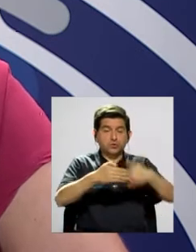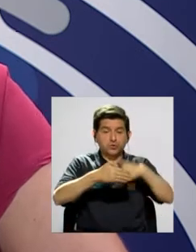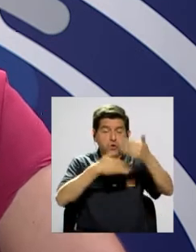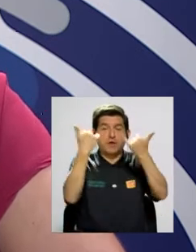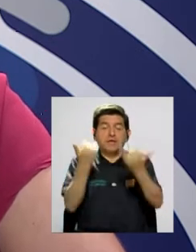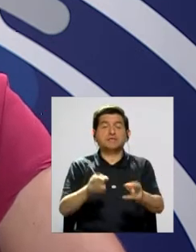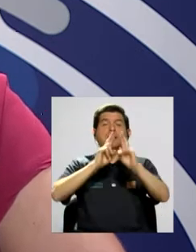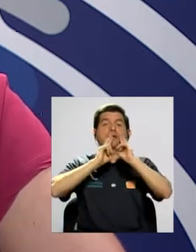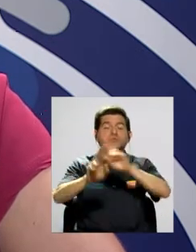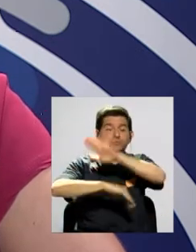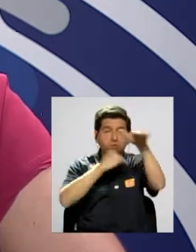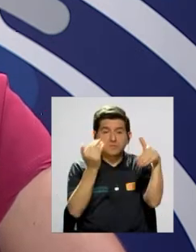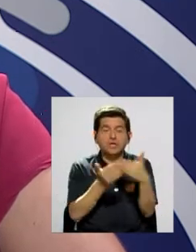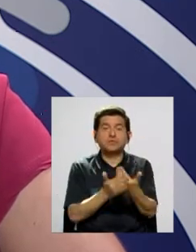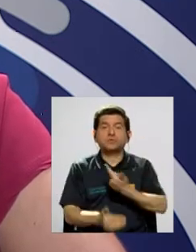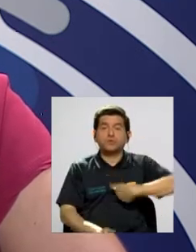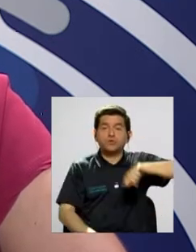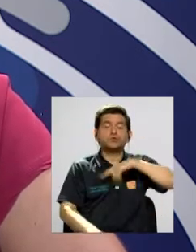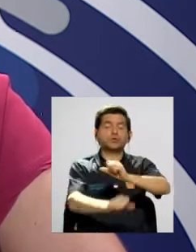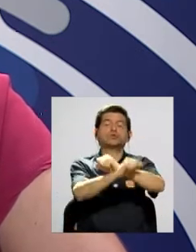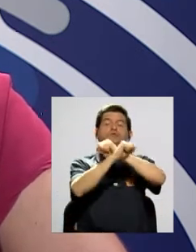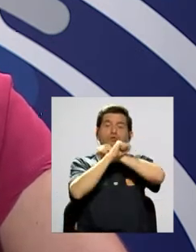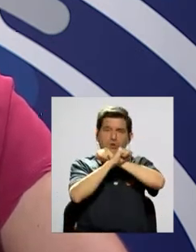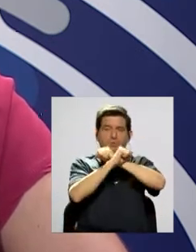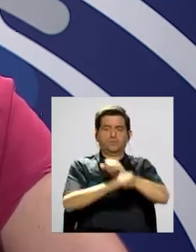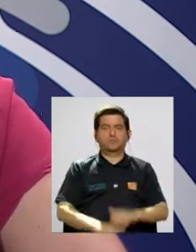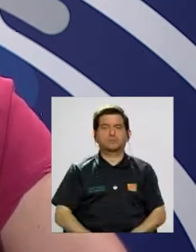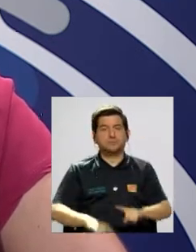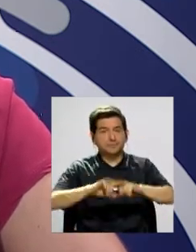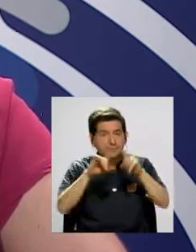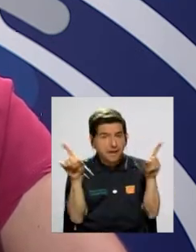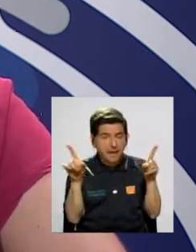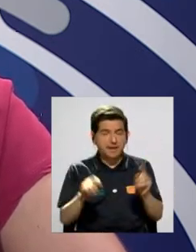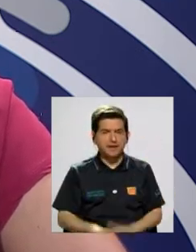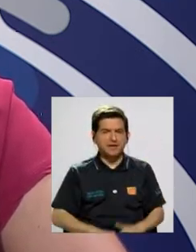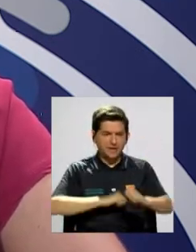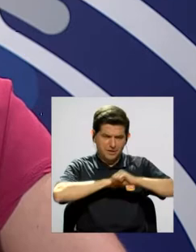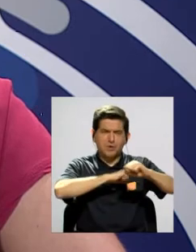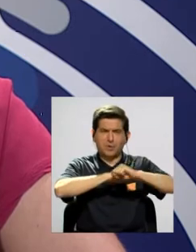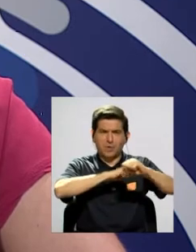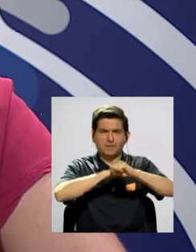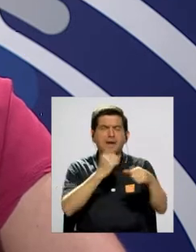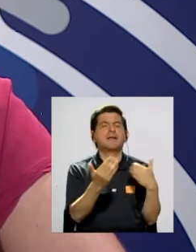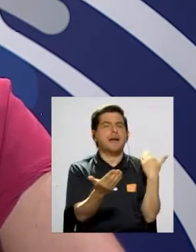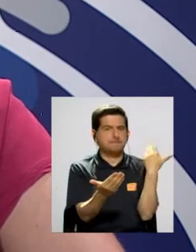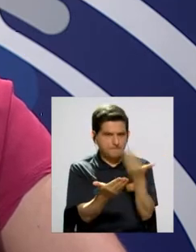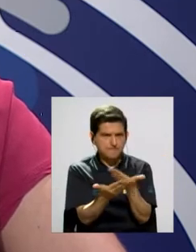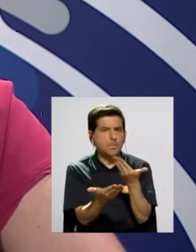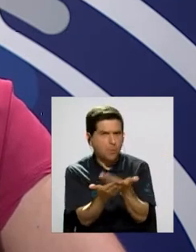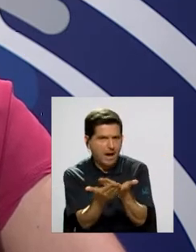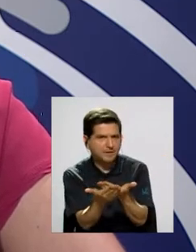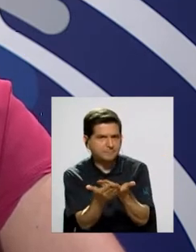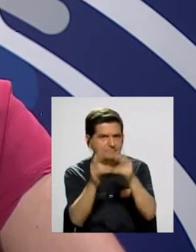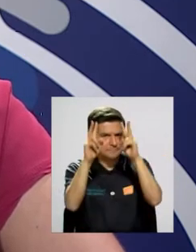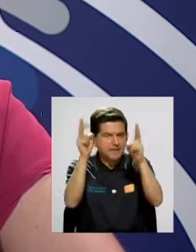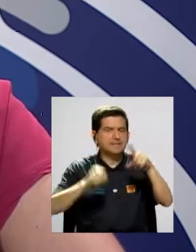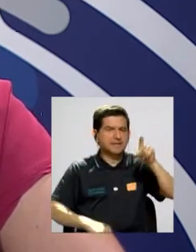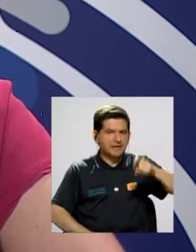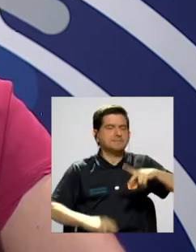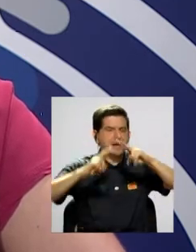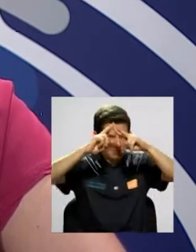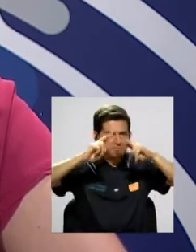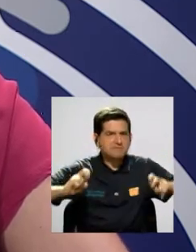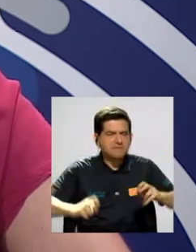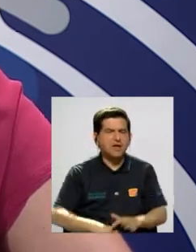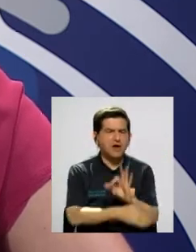resultado en el que todos y todas estamos completamente seguros que es, pero indudablemente esta campaña le ha puesto a prueba, y creo que es uno de los temas que hay que analizar, ¿verdad?